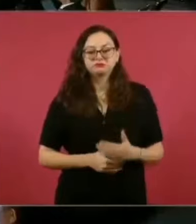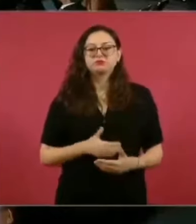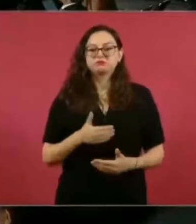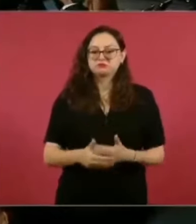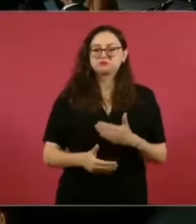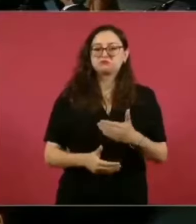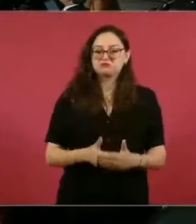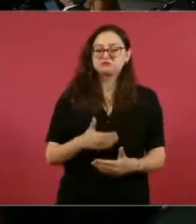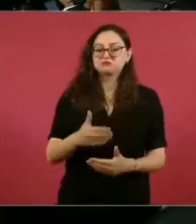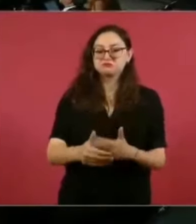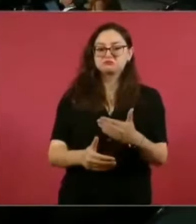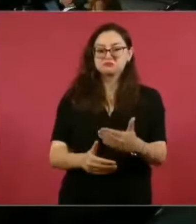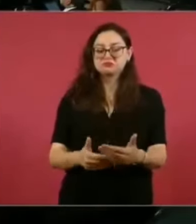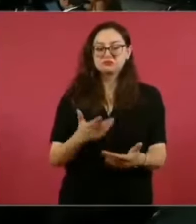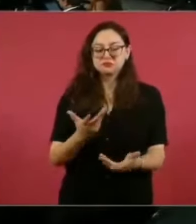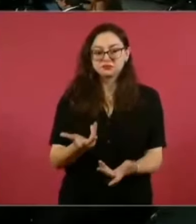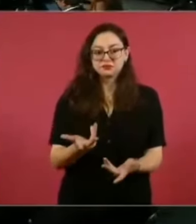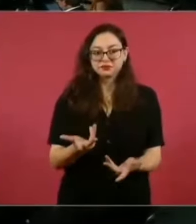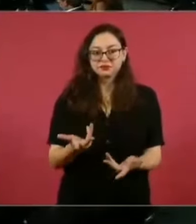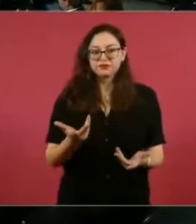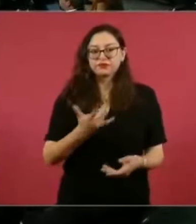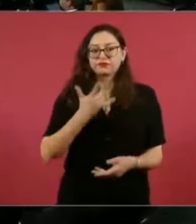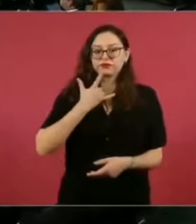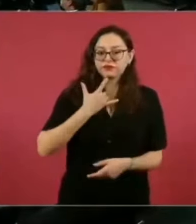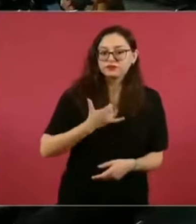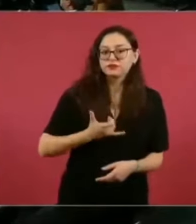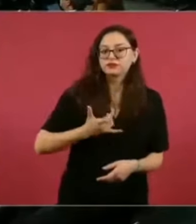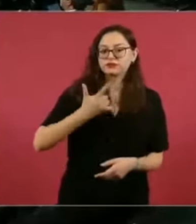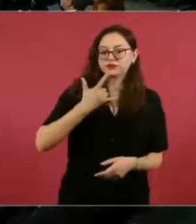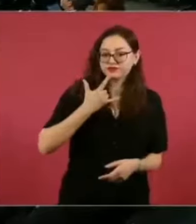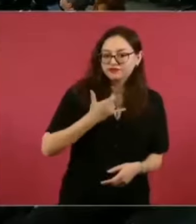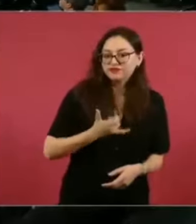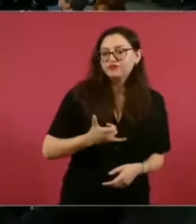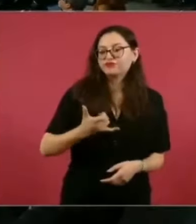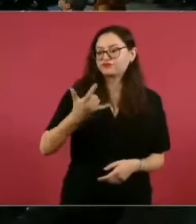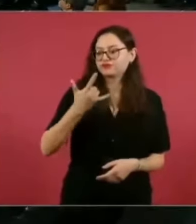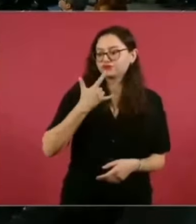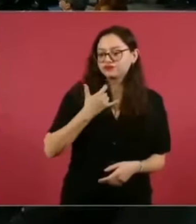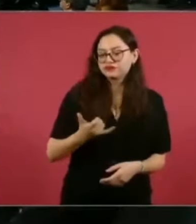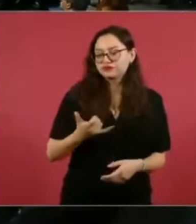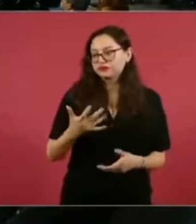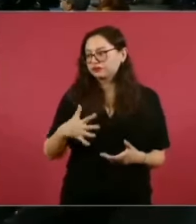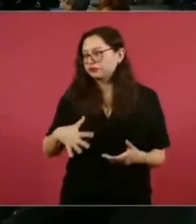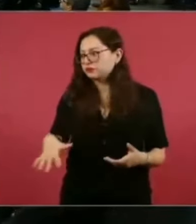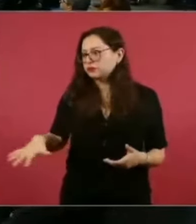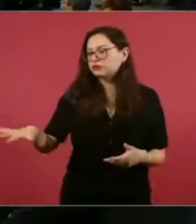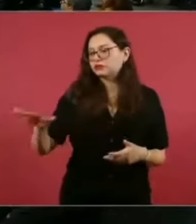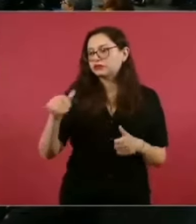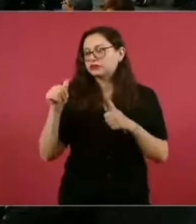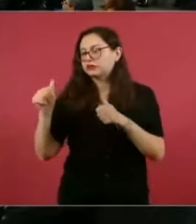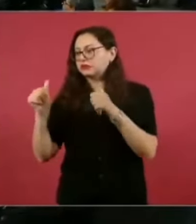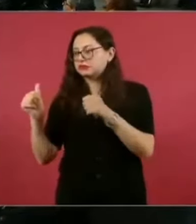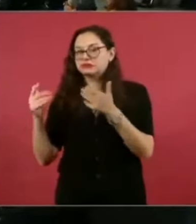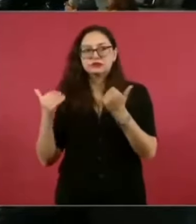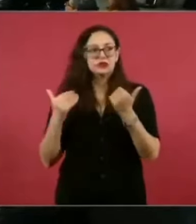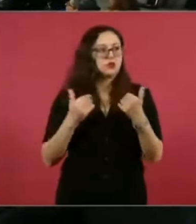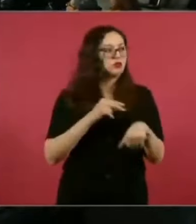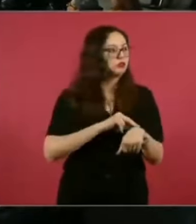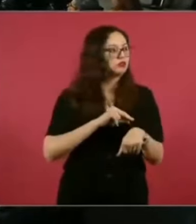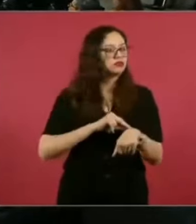Ha representado este esfuerzo contratar a miles de